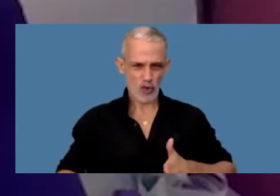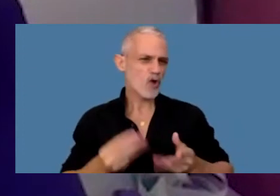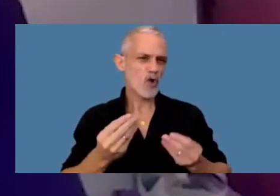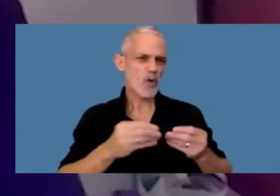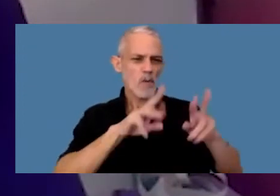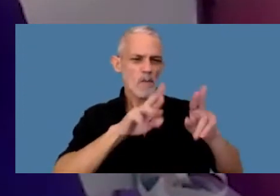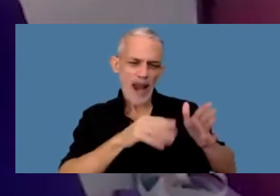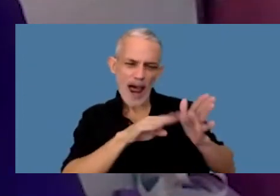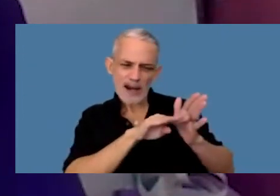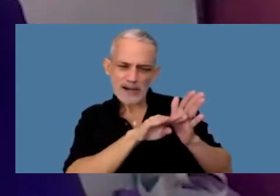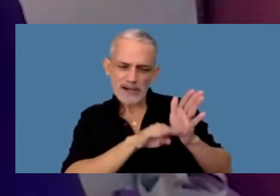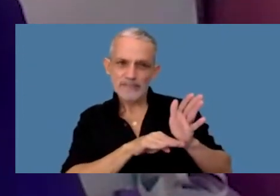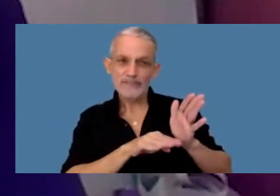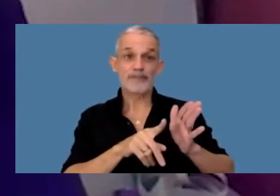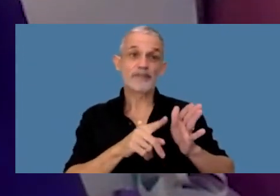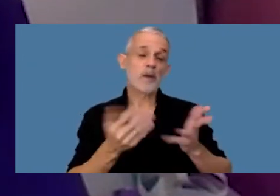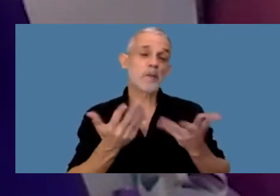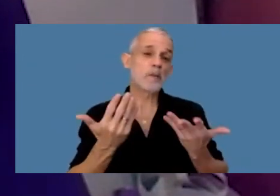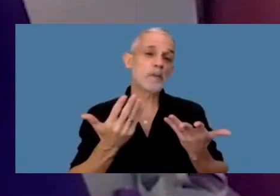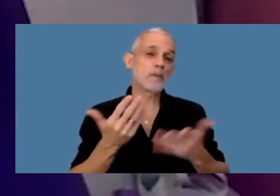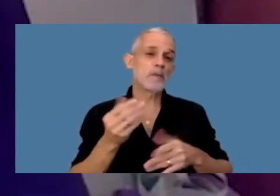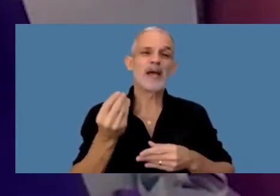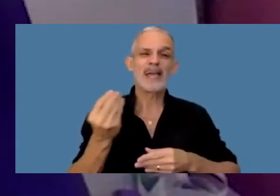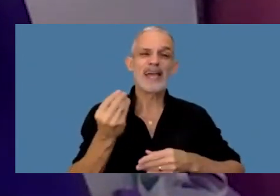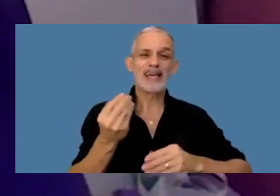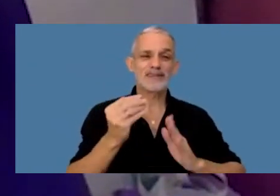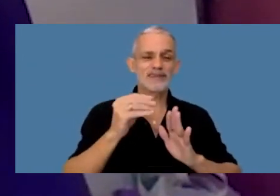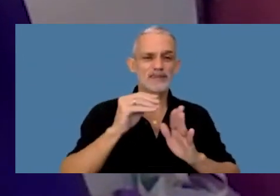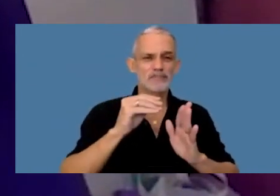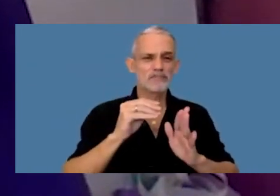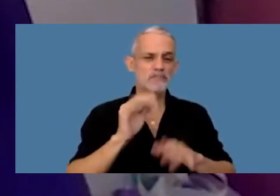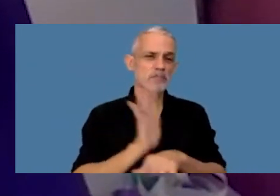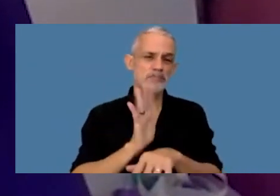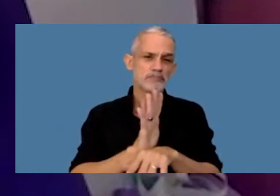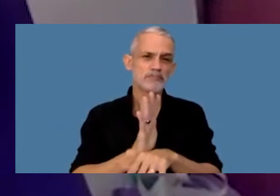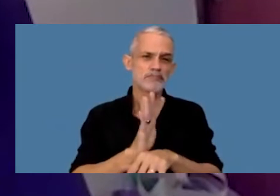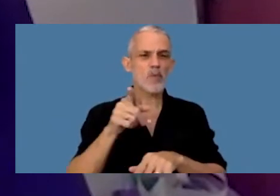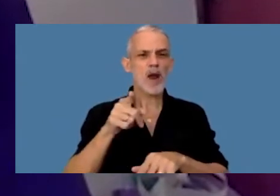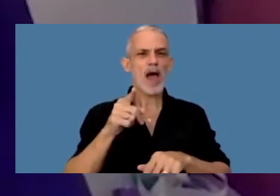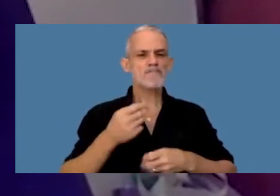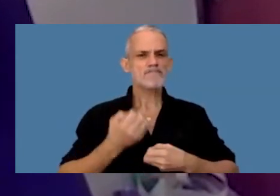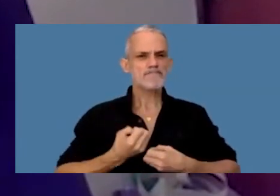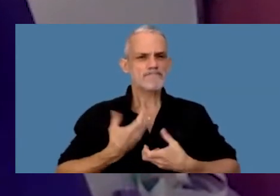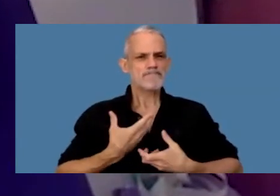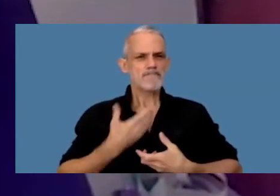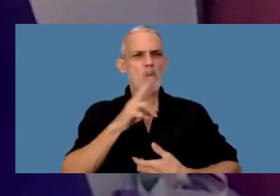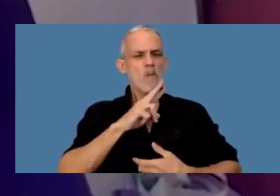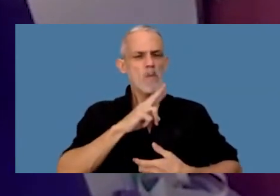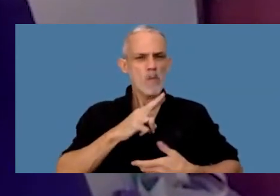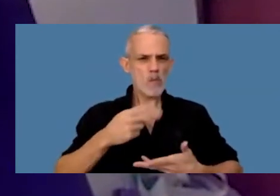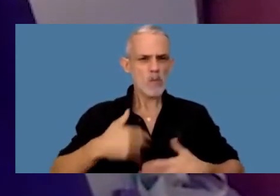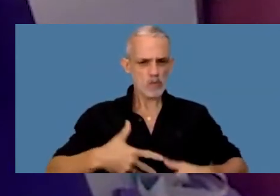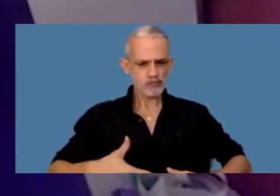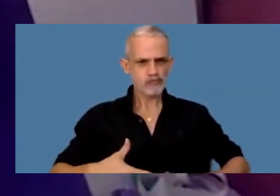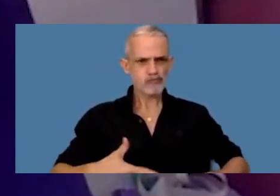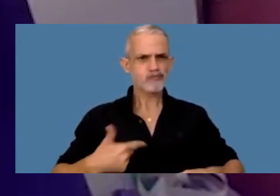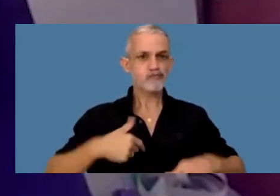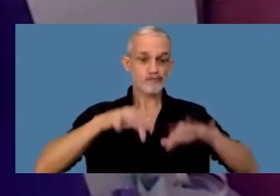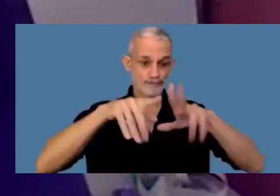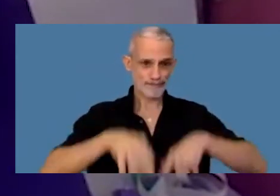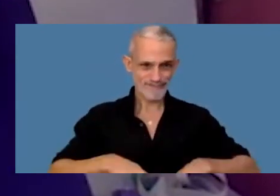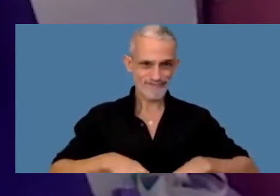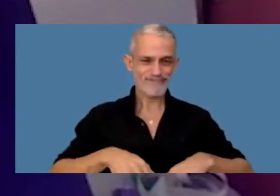recomendación a quienes trabajan ahí, como para que esas prácticas no sean de ese modo,